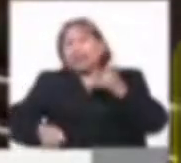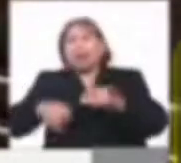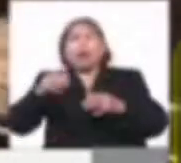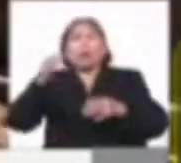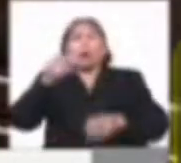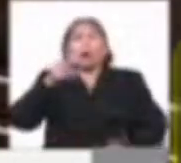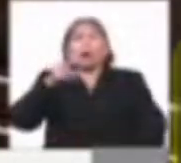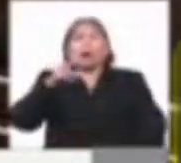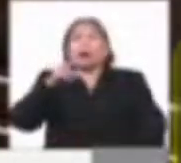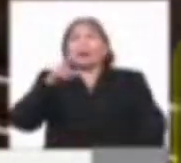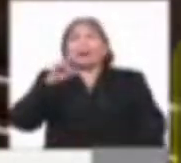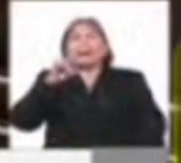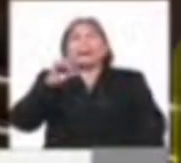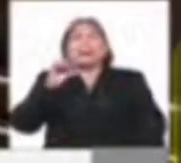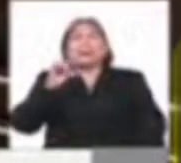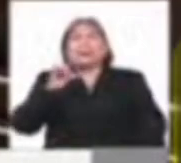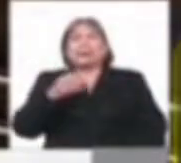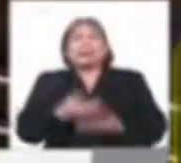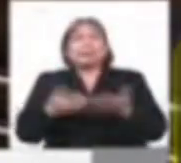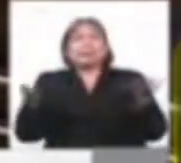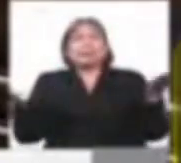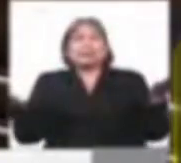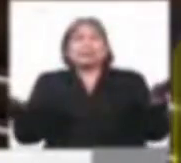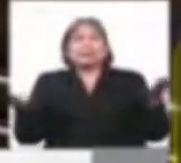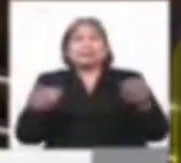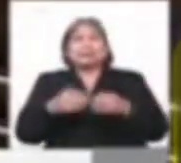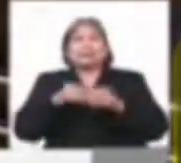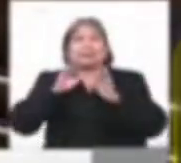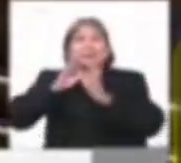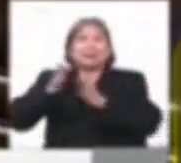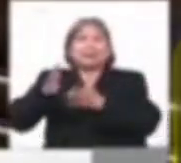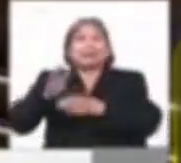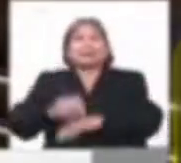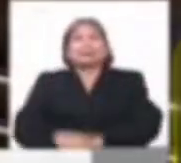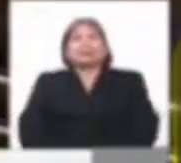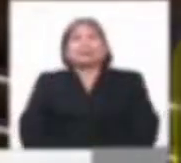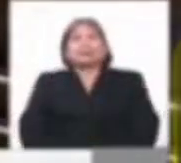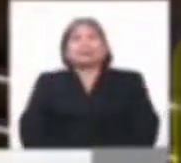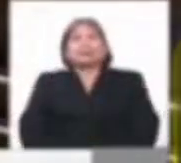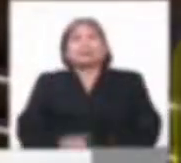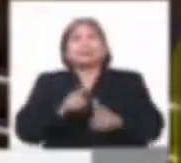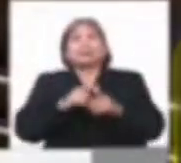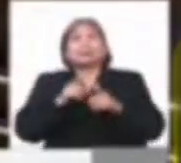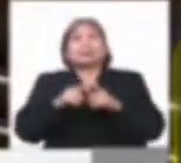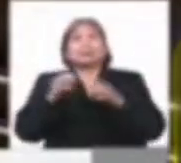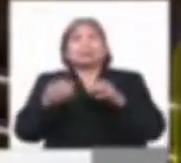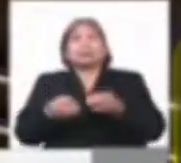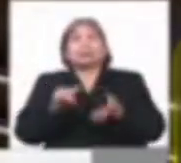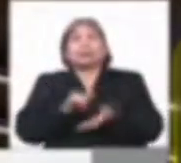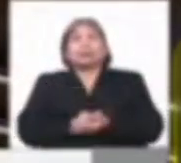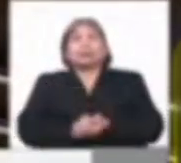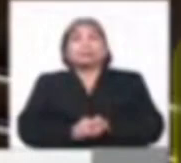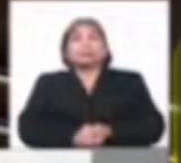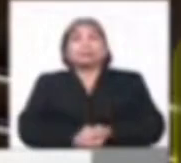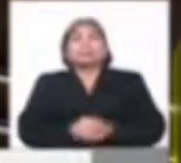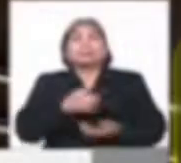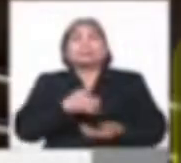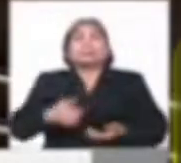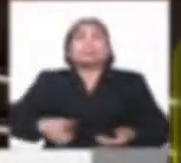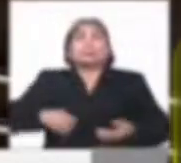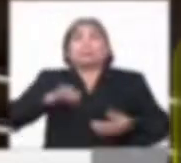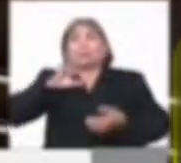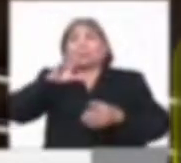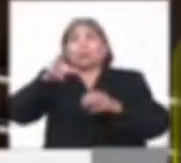de Aragua, y no dejan a los secuestradores. Entonces, de verdad, señor presidente, corrupción